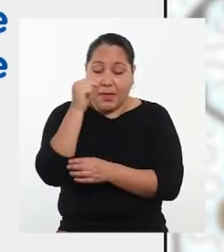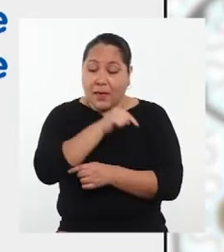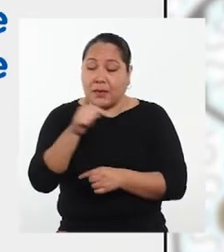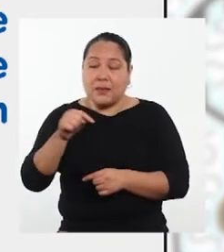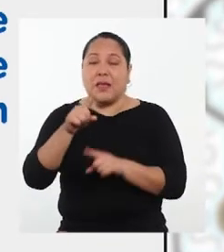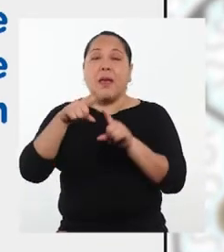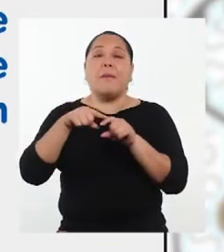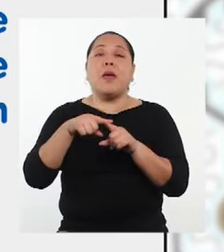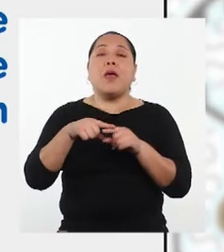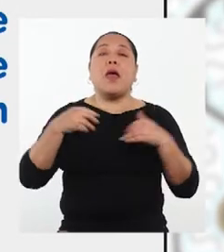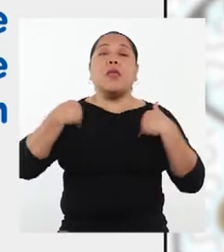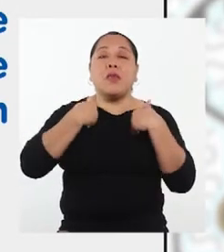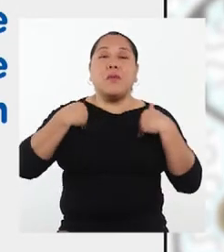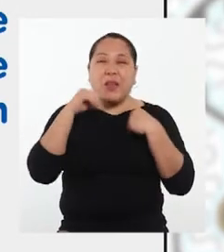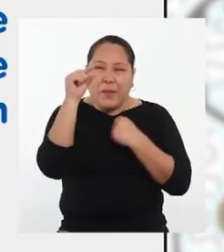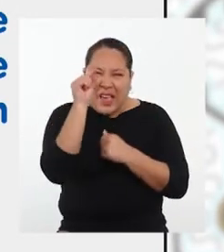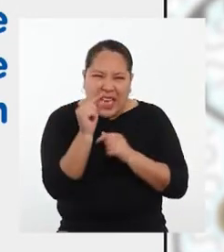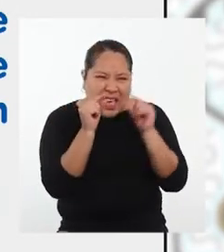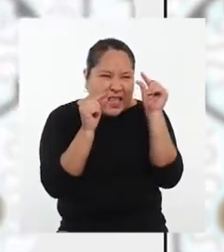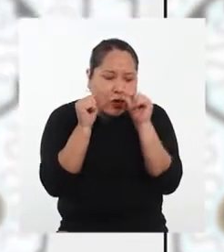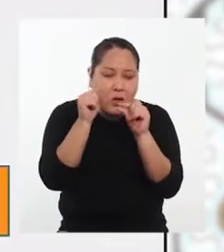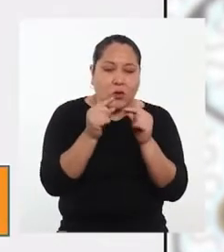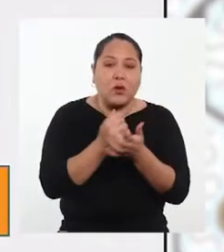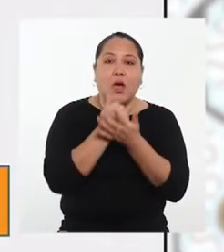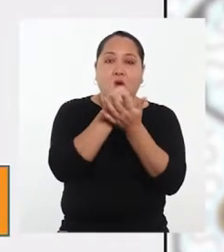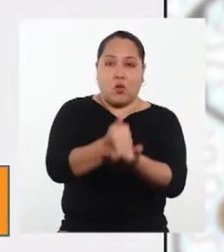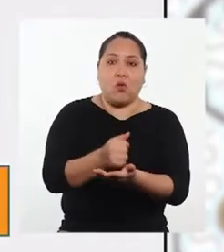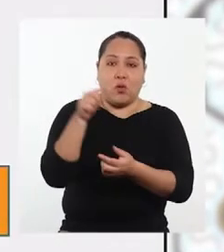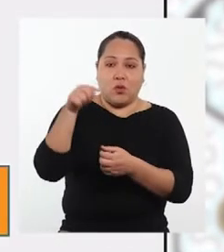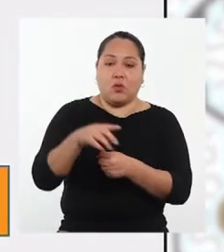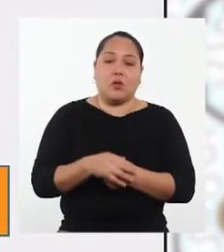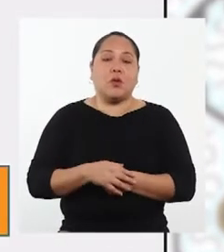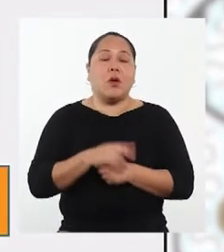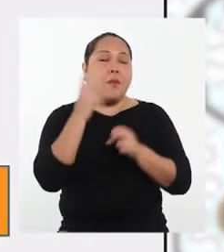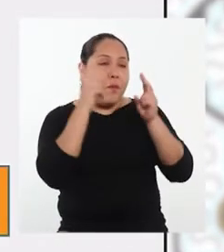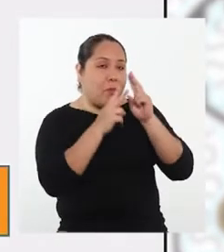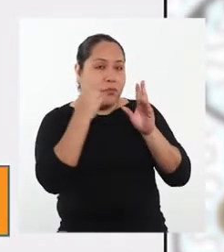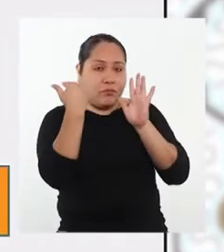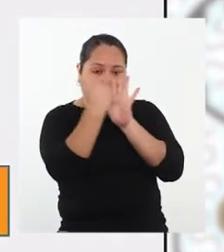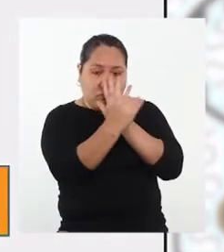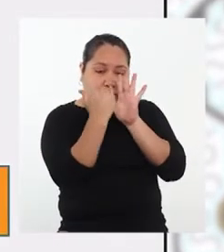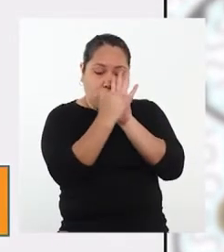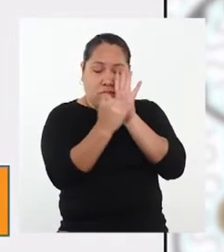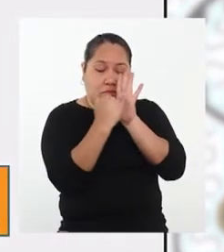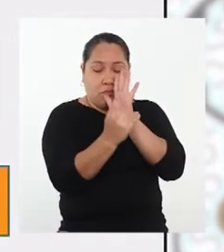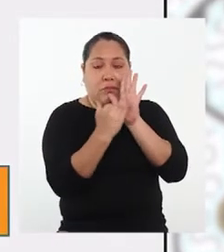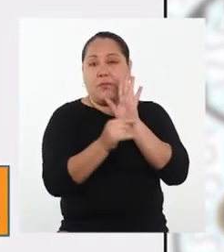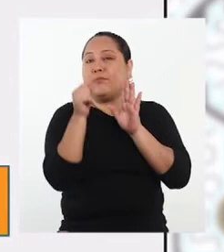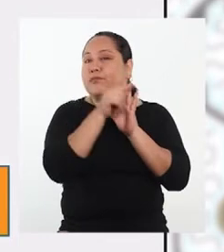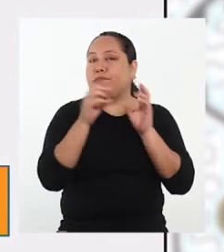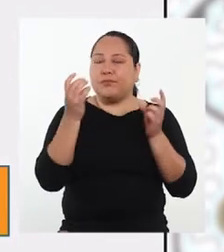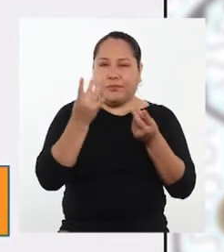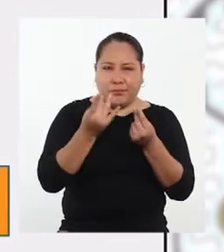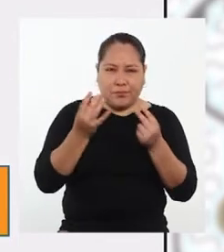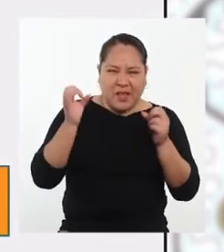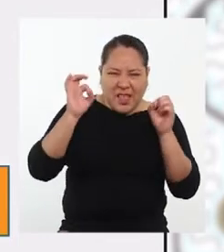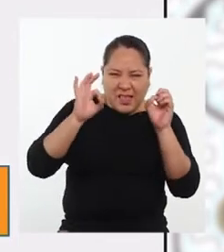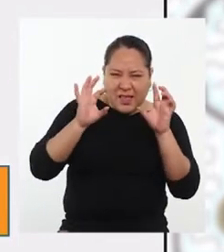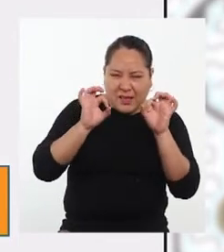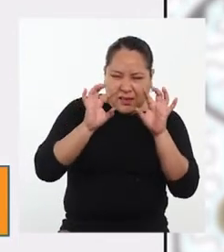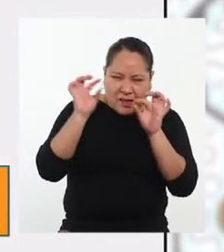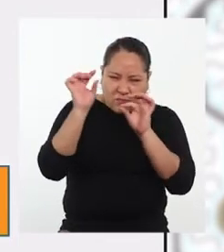que haya insectos que cumplan su función. Aquí mismo tenemos un gráfico sobre la población de insectos que Decao nos dejó al inicio del